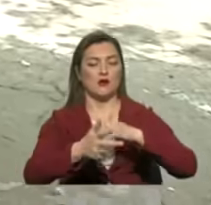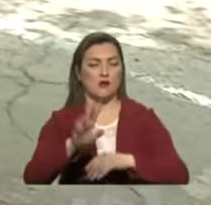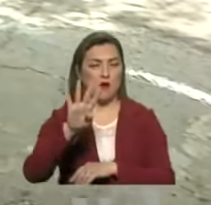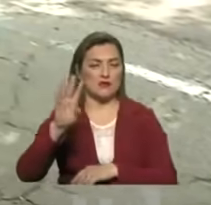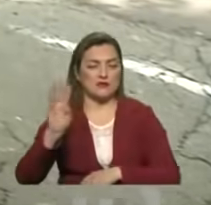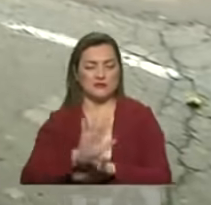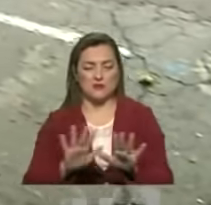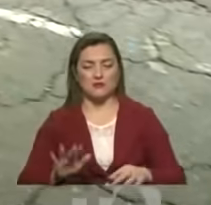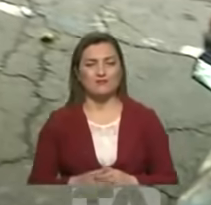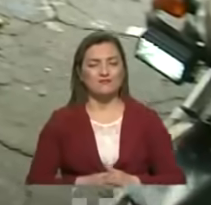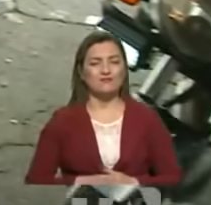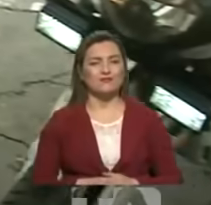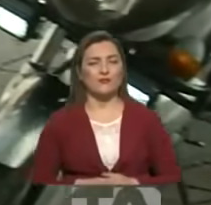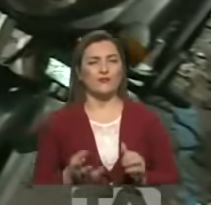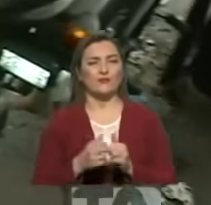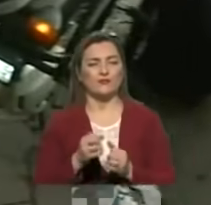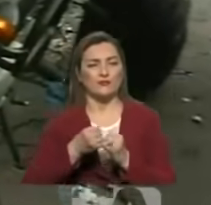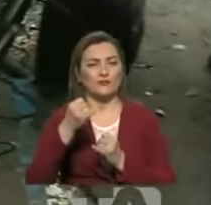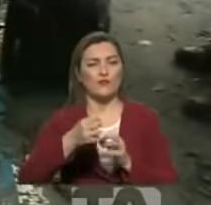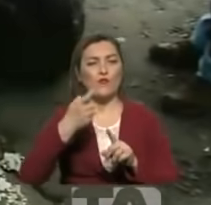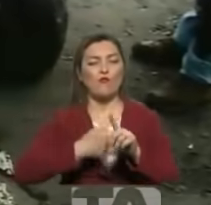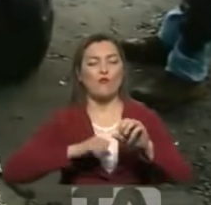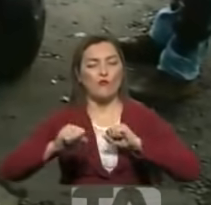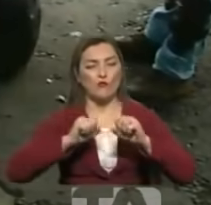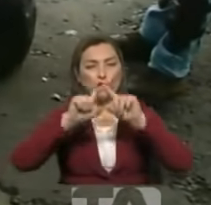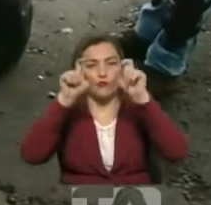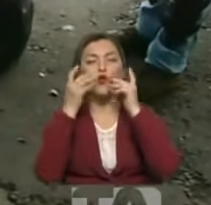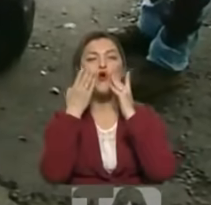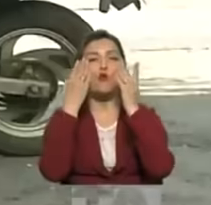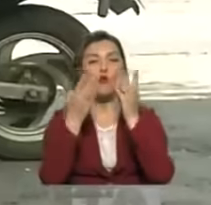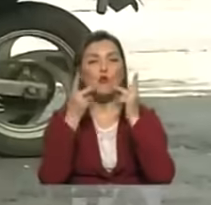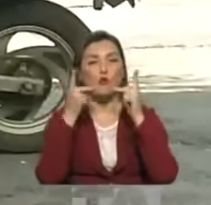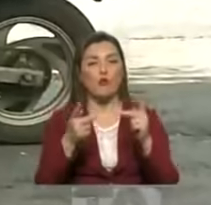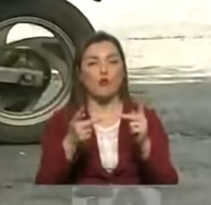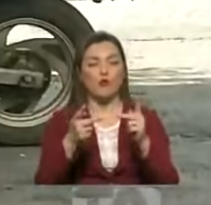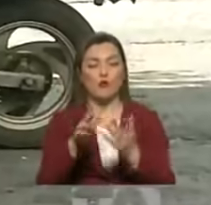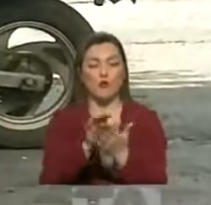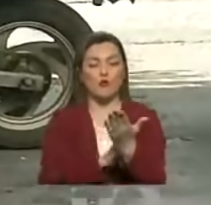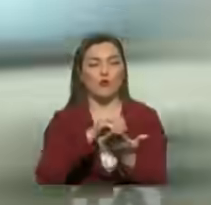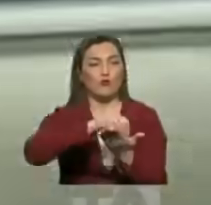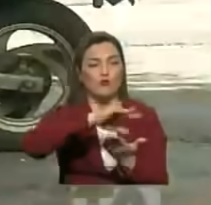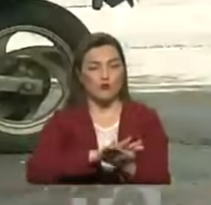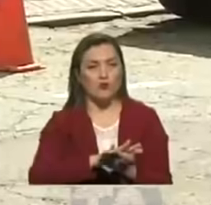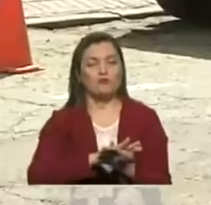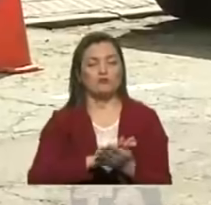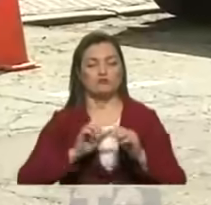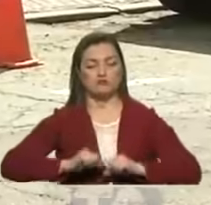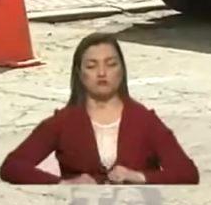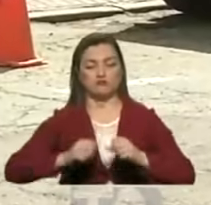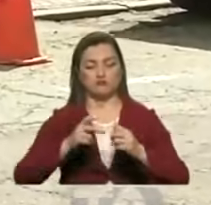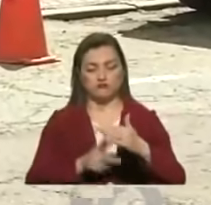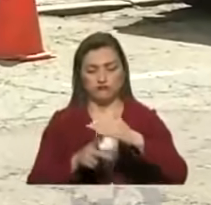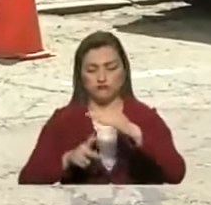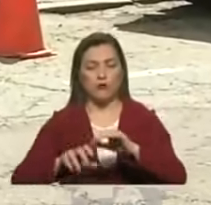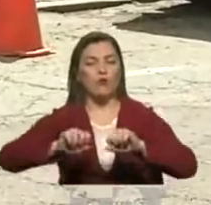estacionar. Ante esta problemática, hasta finales de mayo, la empresa de obras públicas ejecutará un proyecto que permitirá ampliar el número de parqueaderos